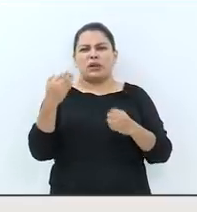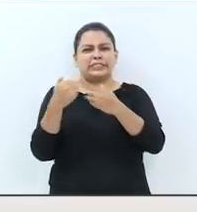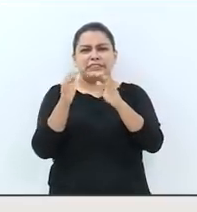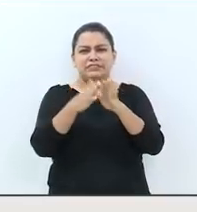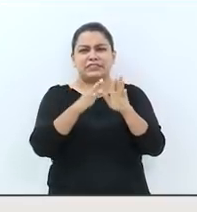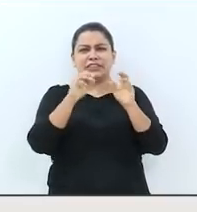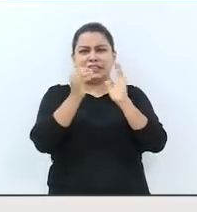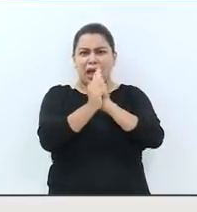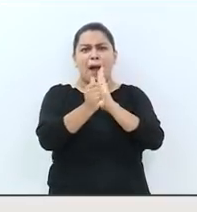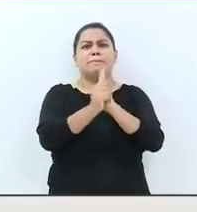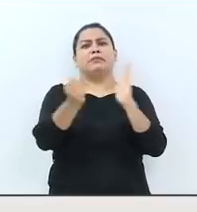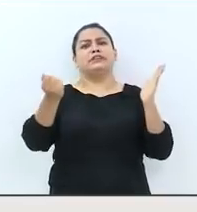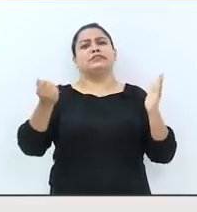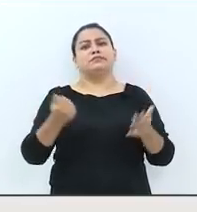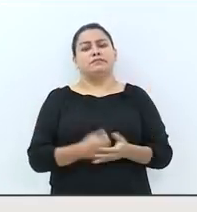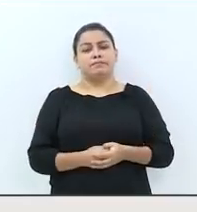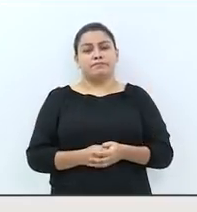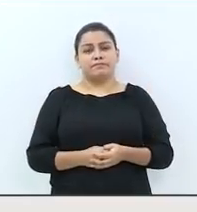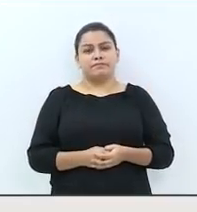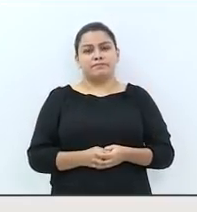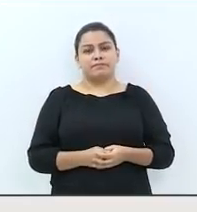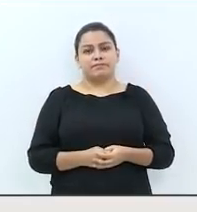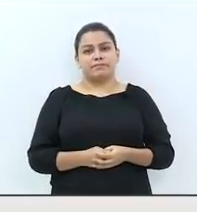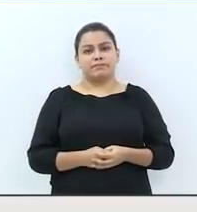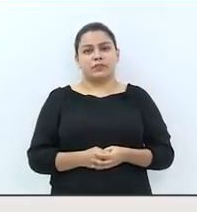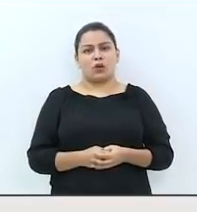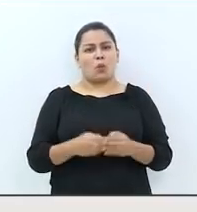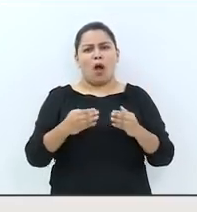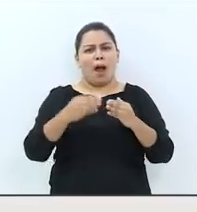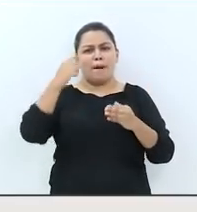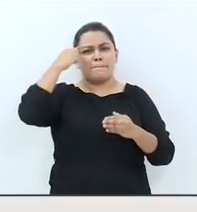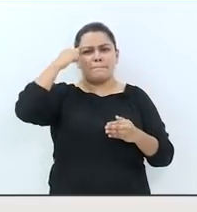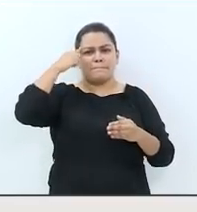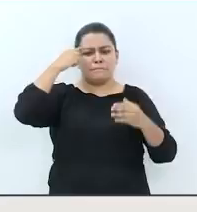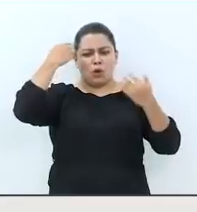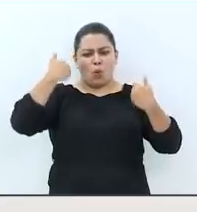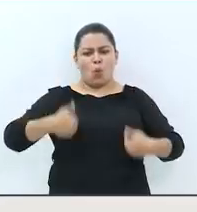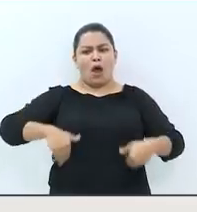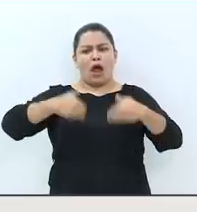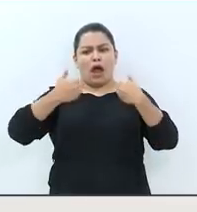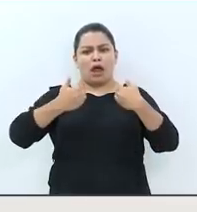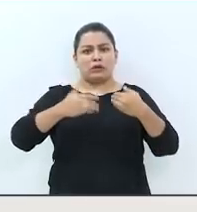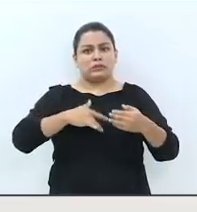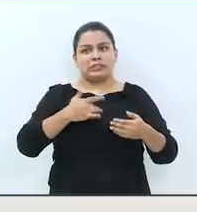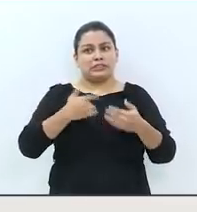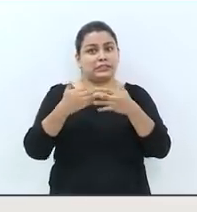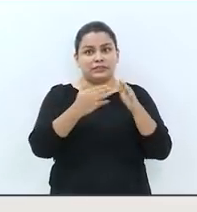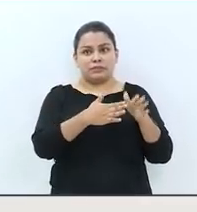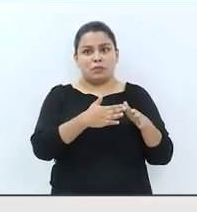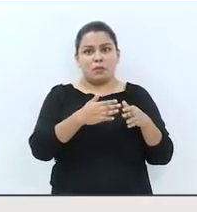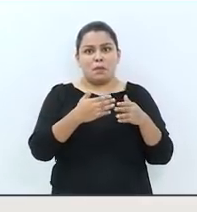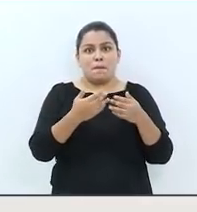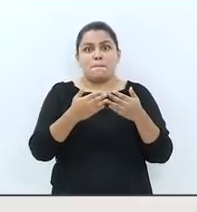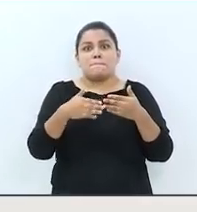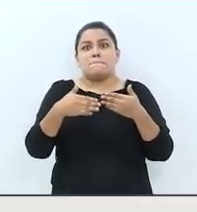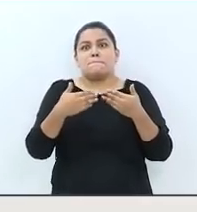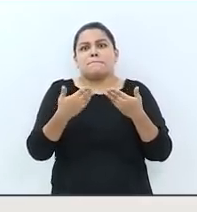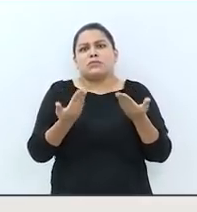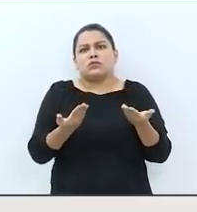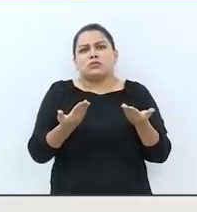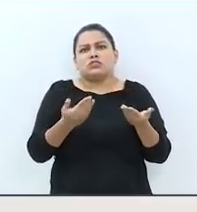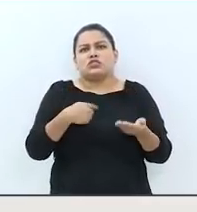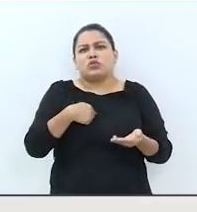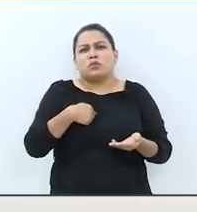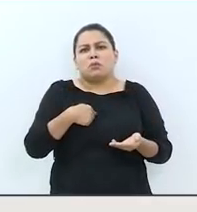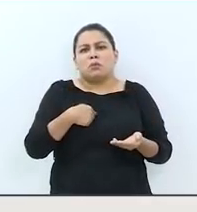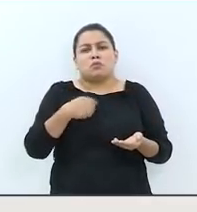que requieran algunos esfuerzos cognitivos y motores y de todo sentido, pero ¿por qué yo no aprendí a nadar? Honestamente